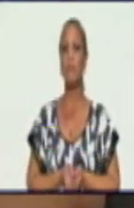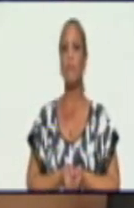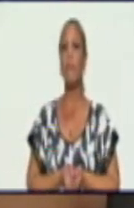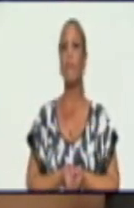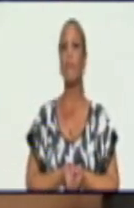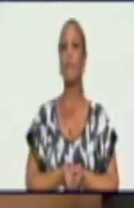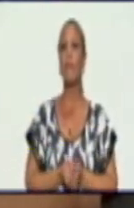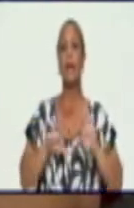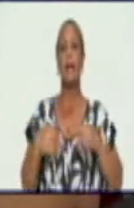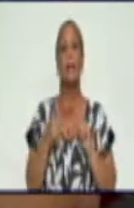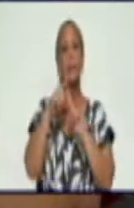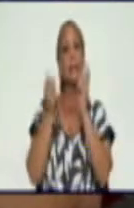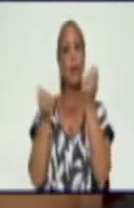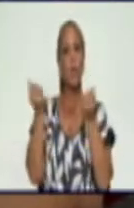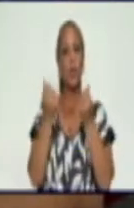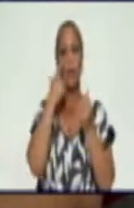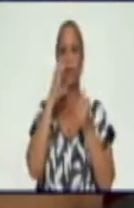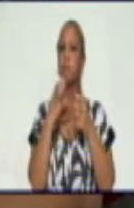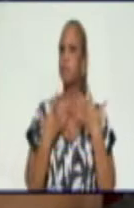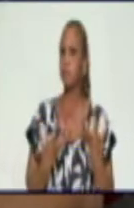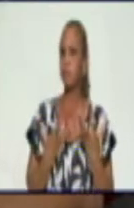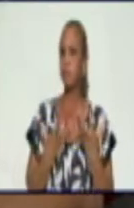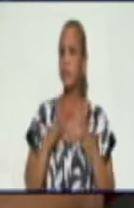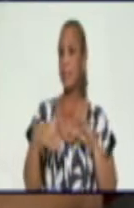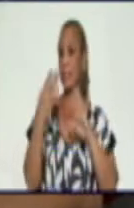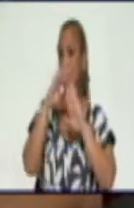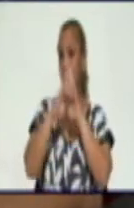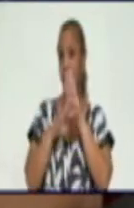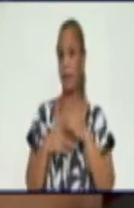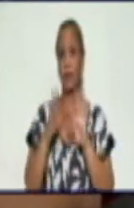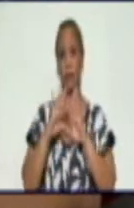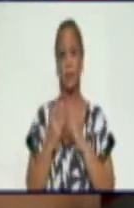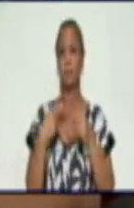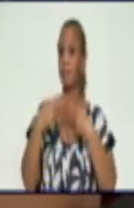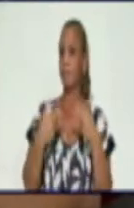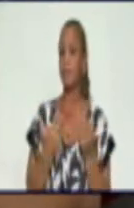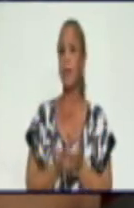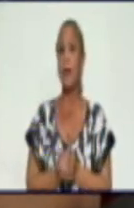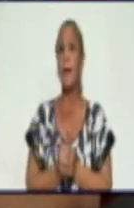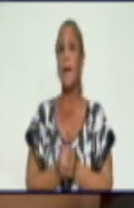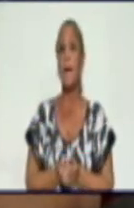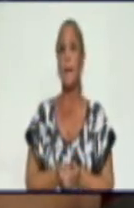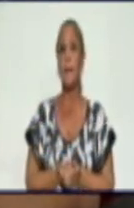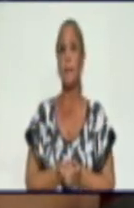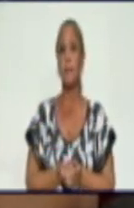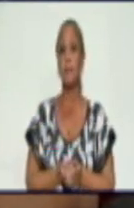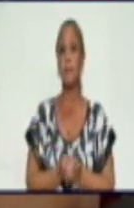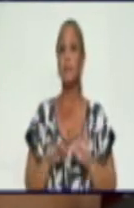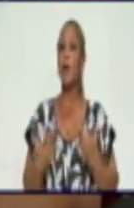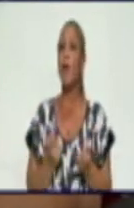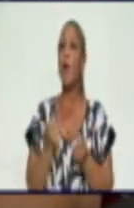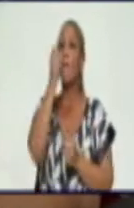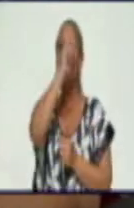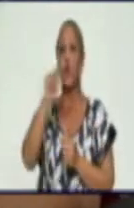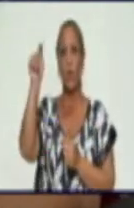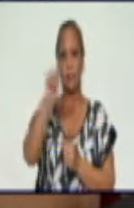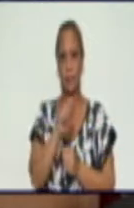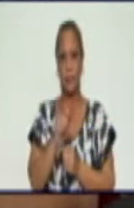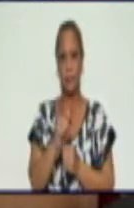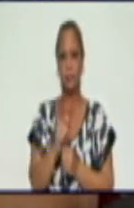duda, el transporte tiene un peso importante en la medida que se quiere tomar de prácticamente prohibir el acceso